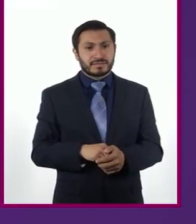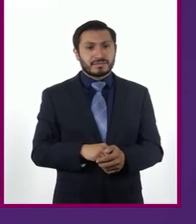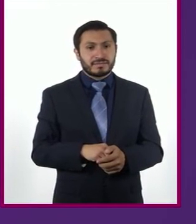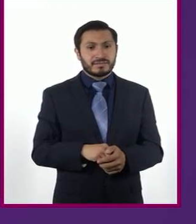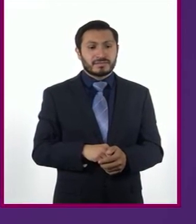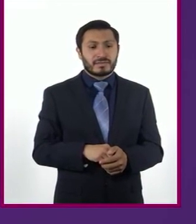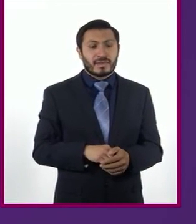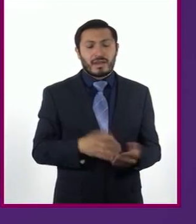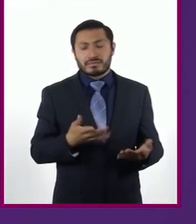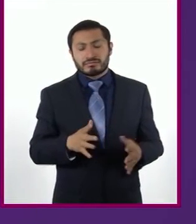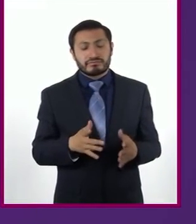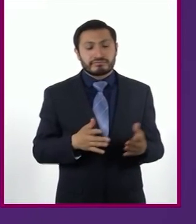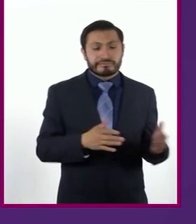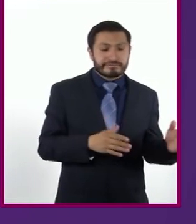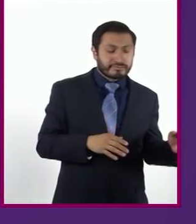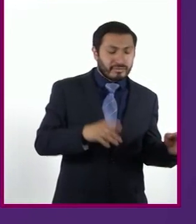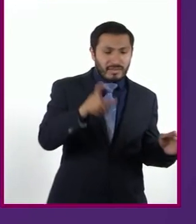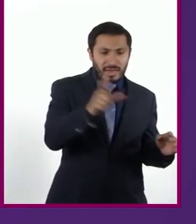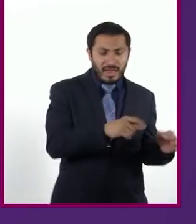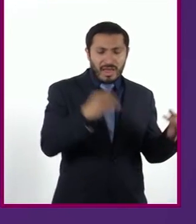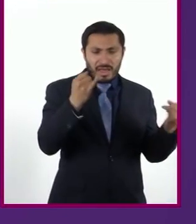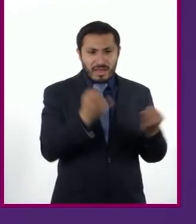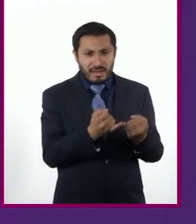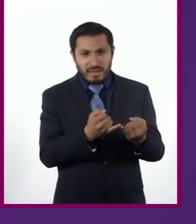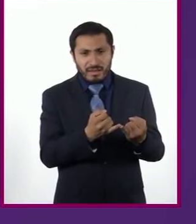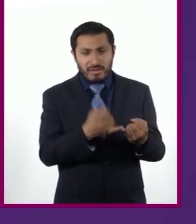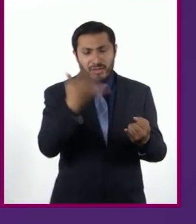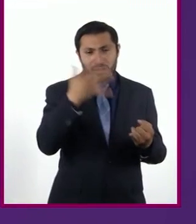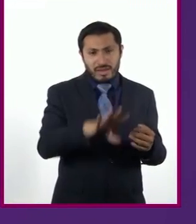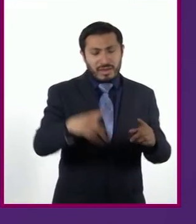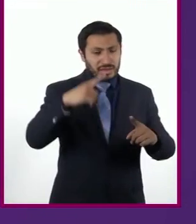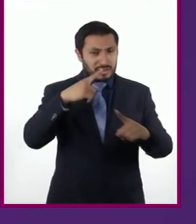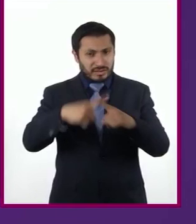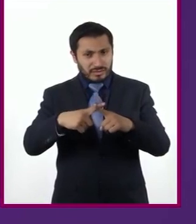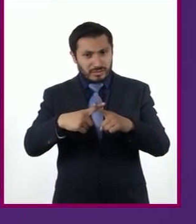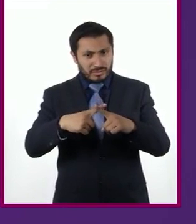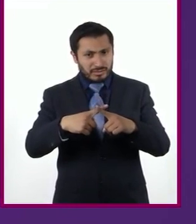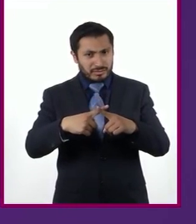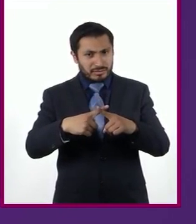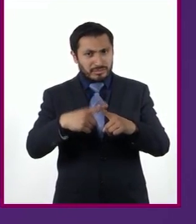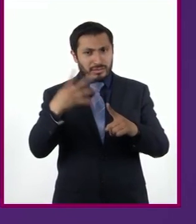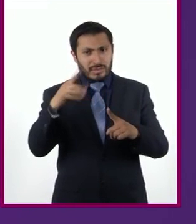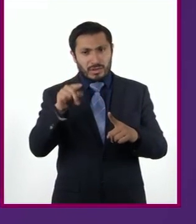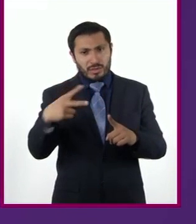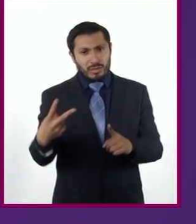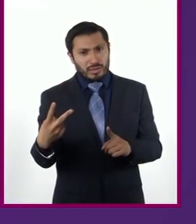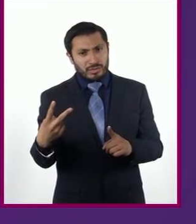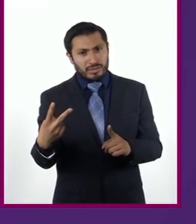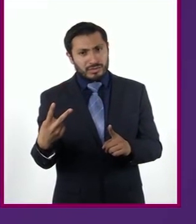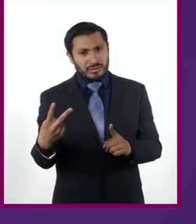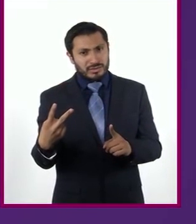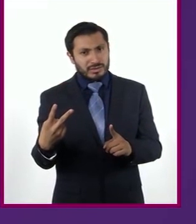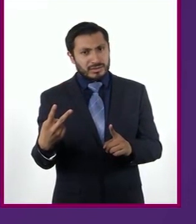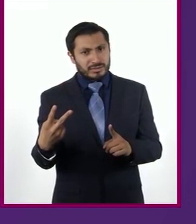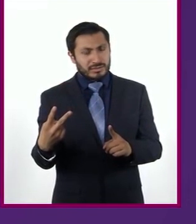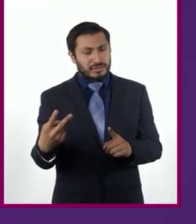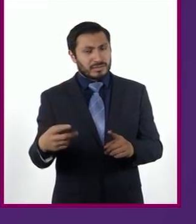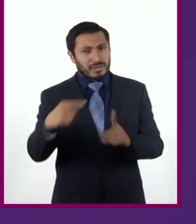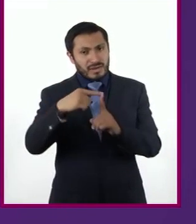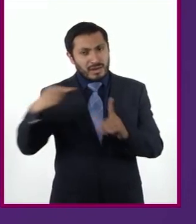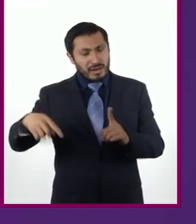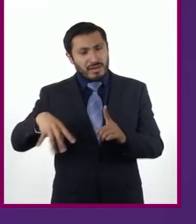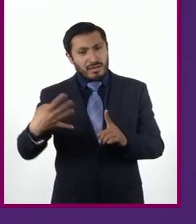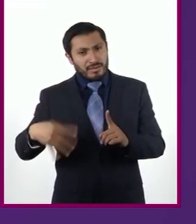El cálculo queda X igual a 10 multiplicado por 4.2 y se divide